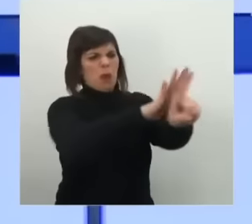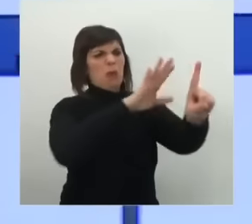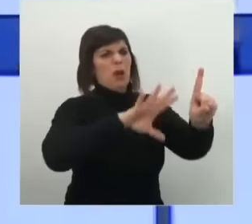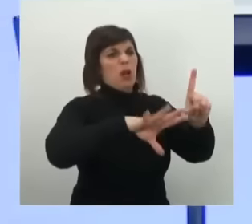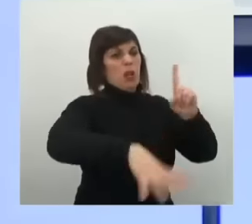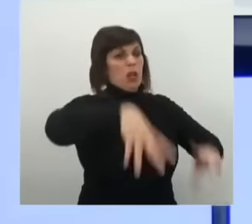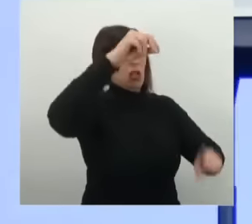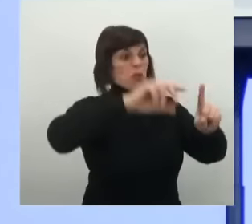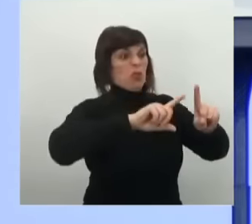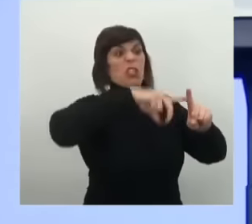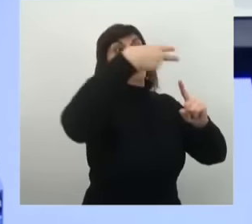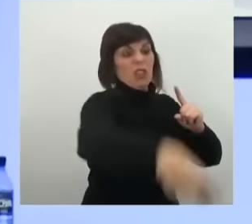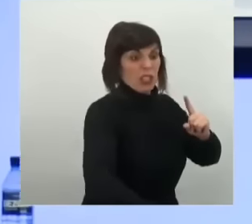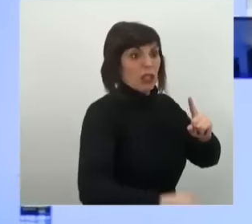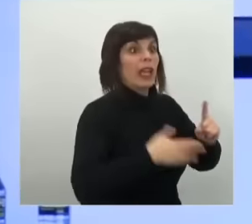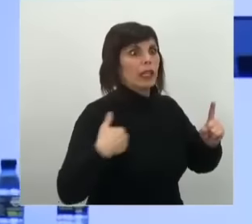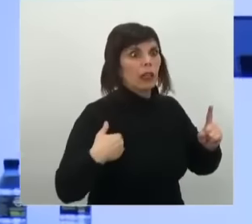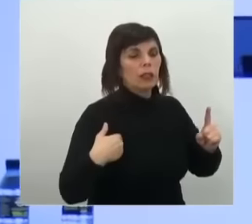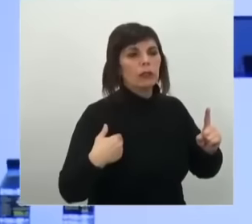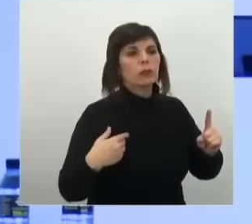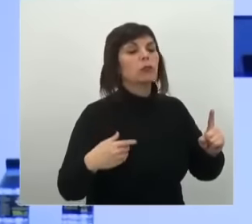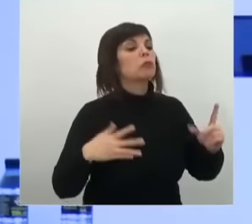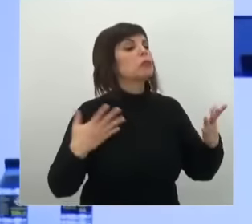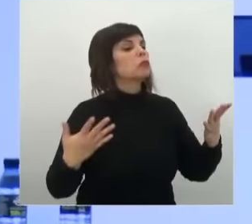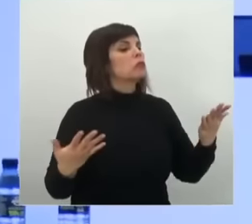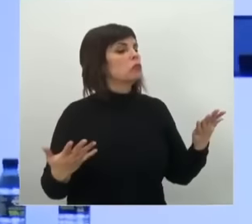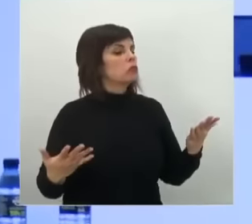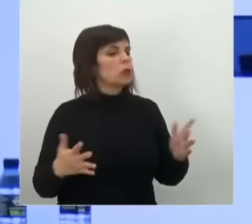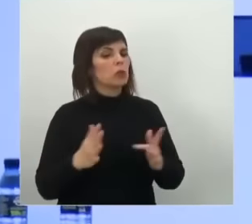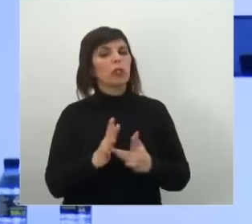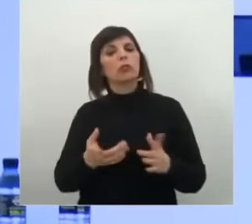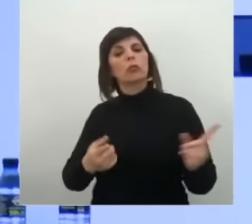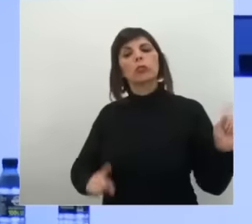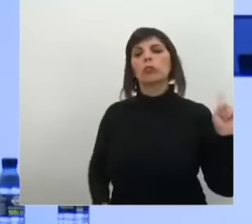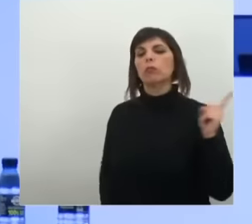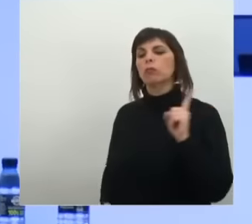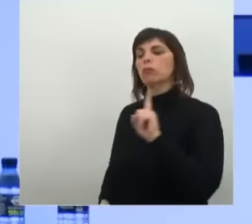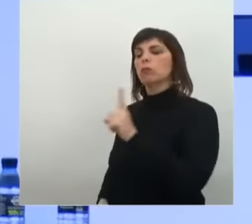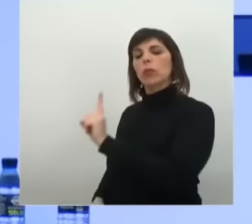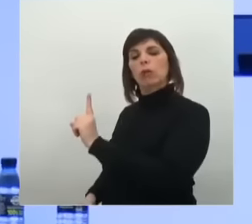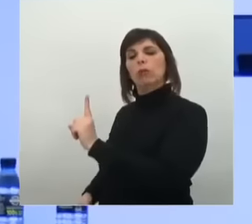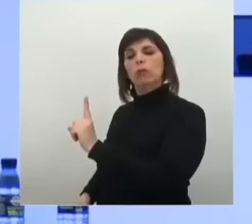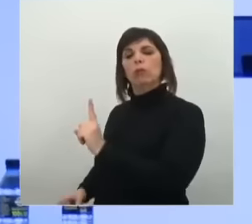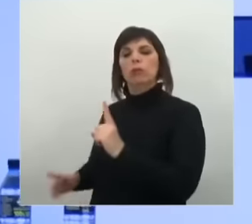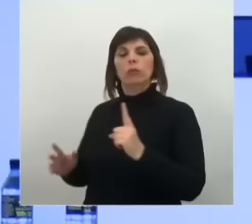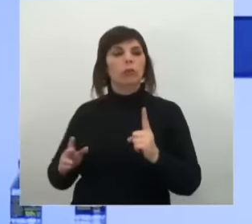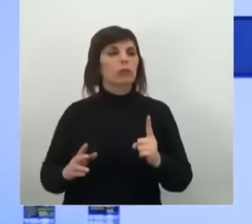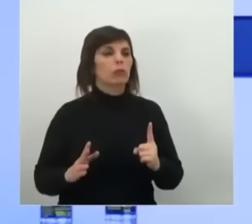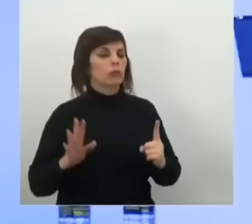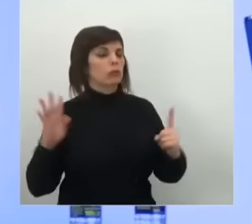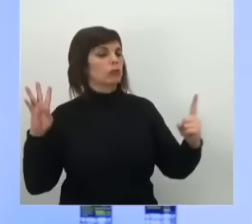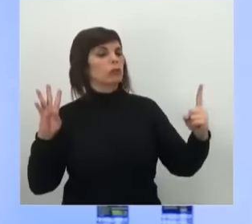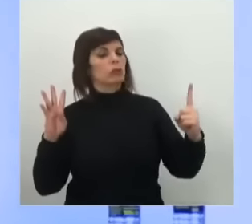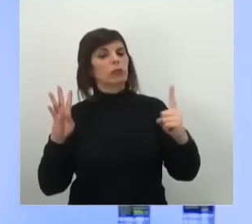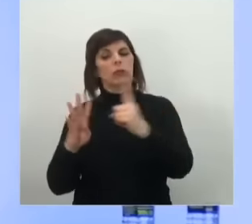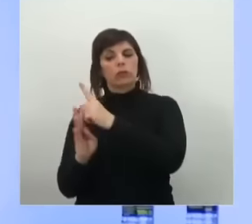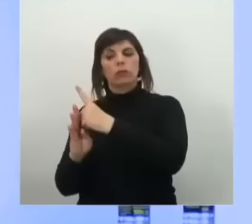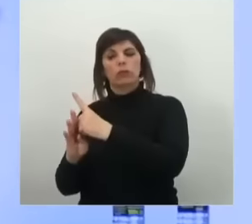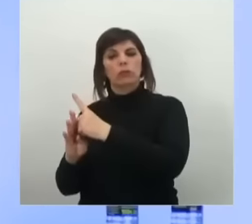las escrituras las escrituras nos dice y él pasó en medio de ellos no por el costado